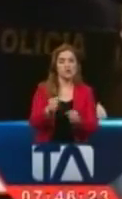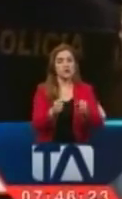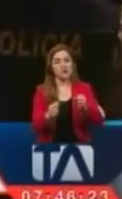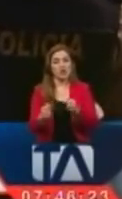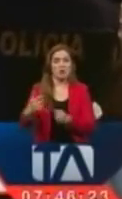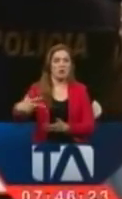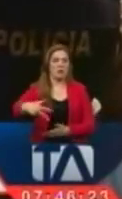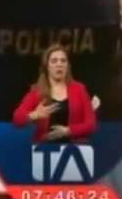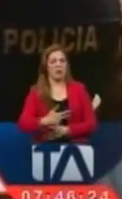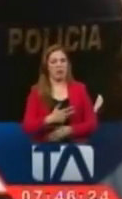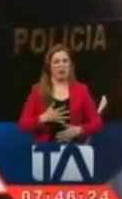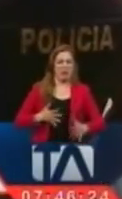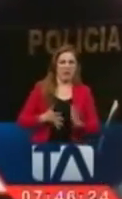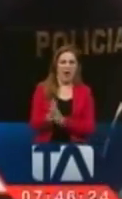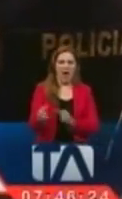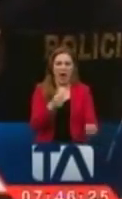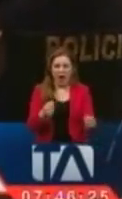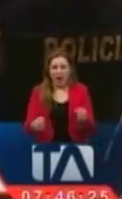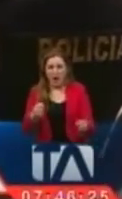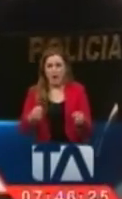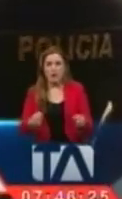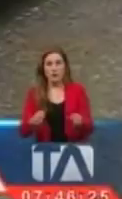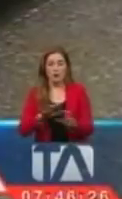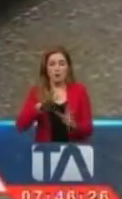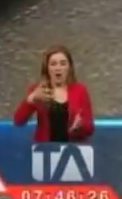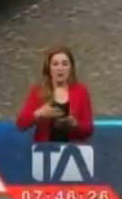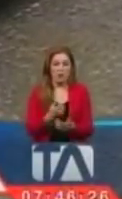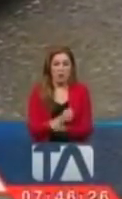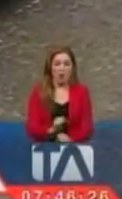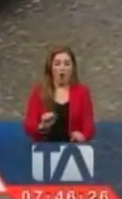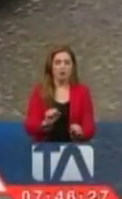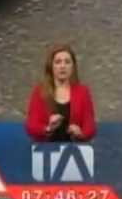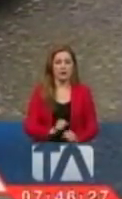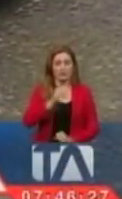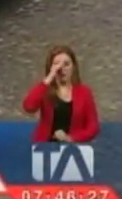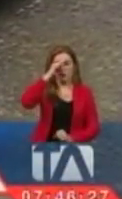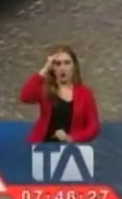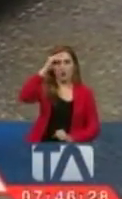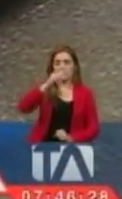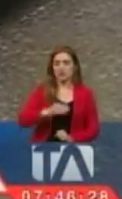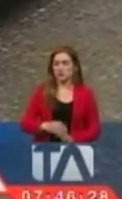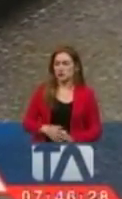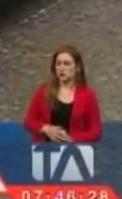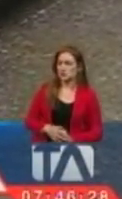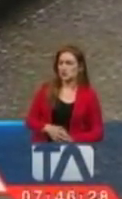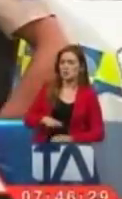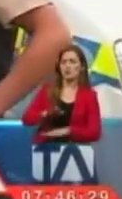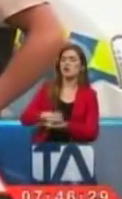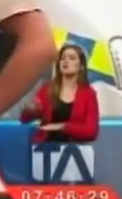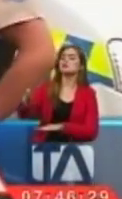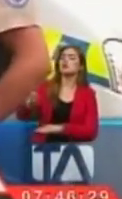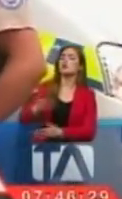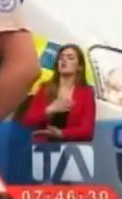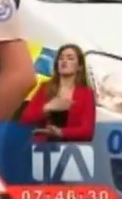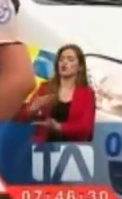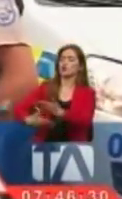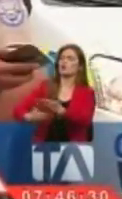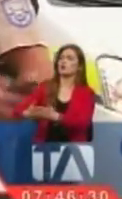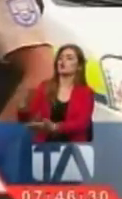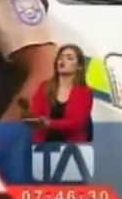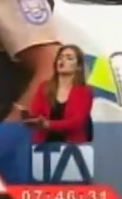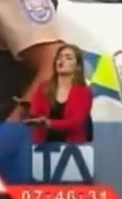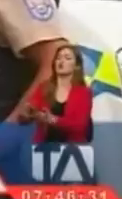y alta velocidad en este punto se le reventaron los neumáticos por eso no continuó con la fuga los oficiales le pidieron los documentos